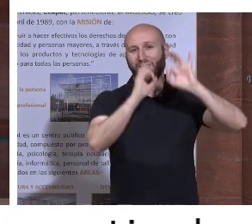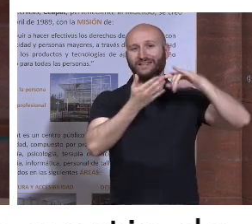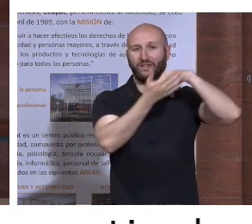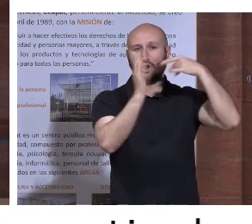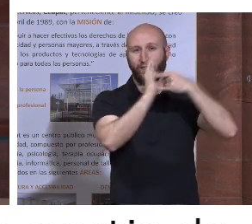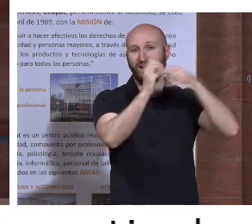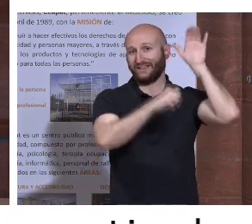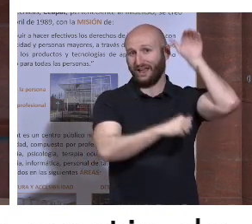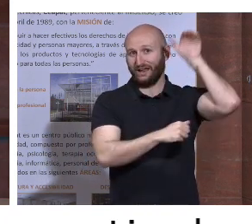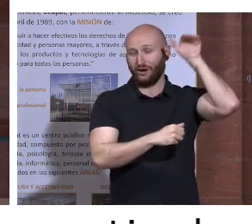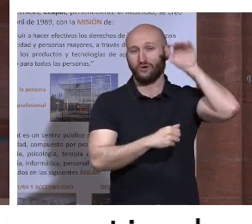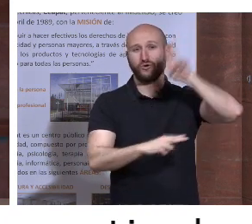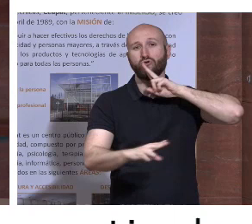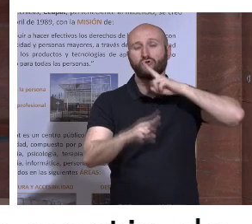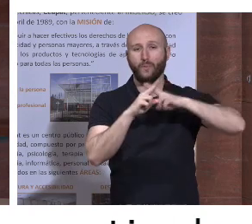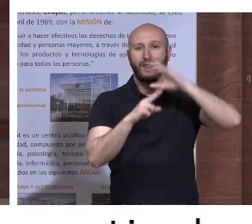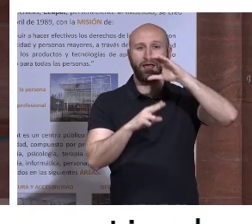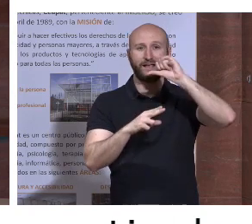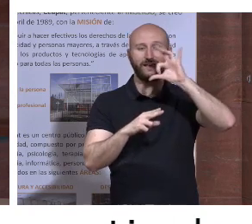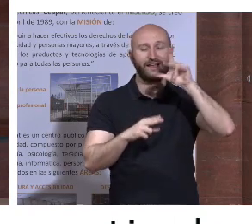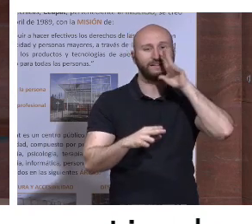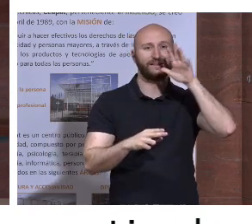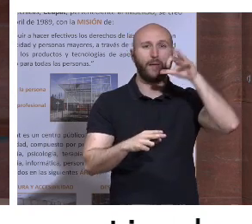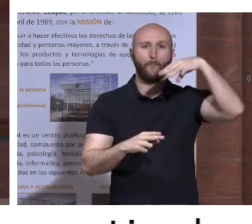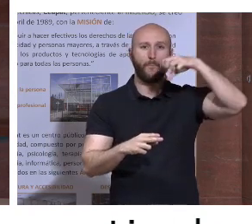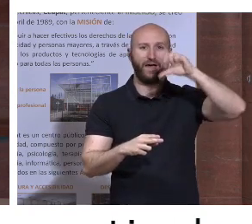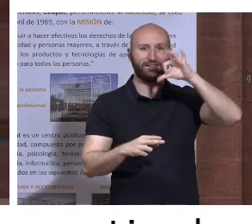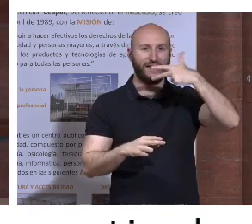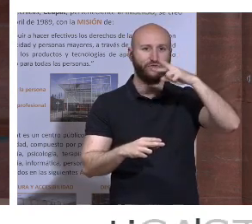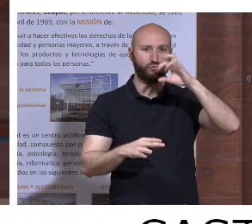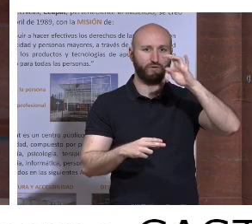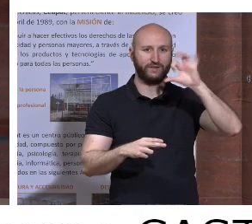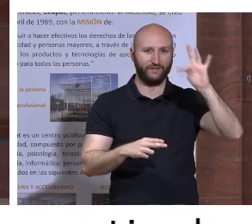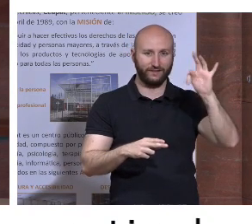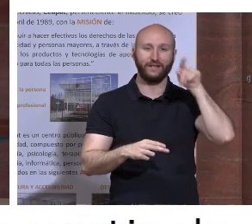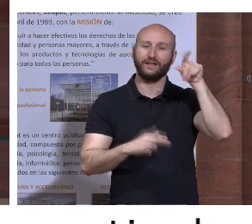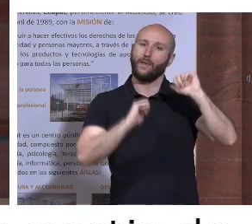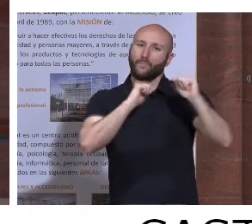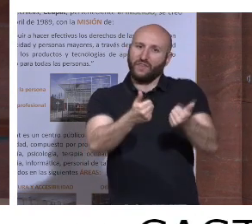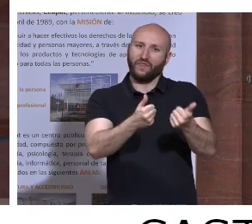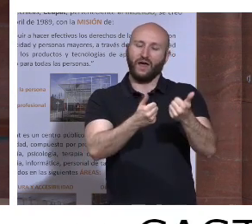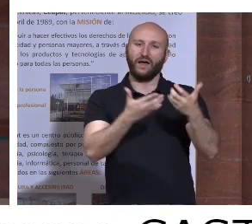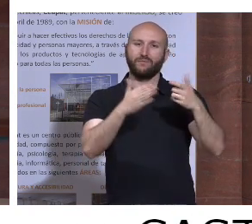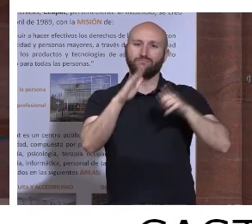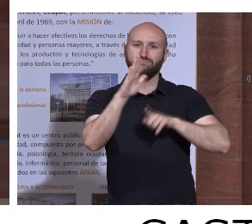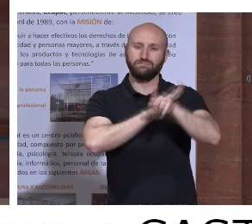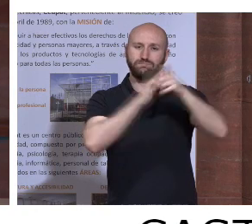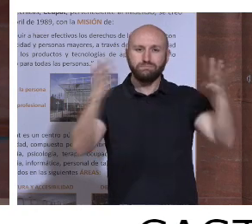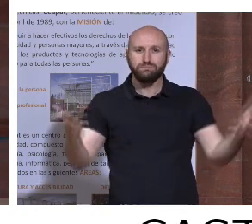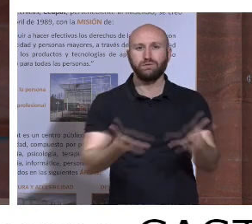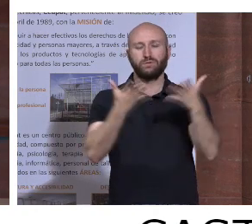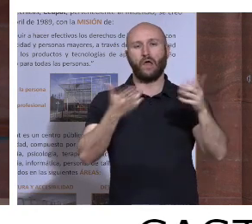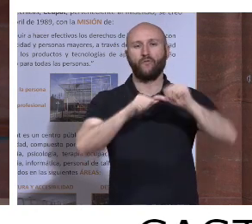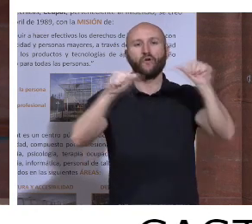Technologies, conocido como CAST de Massachusetts, donde ella empieza a impulsar de una manera más